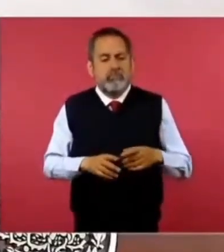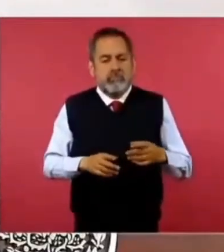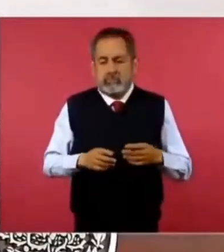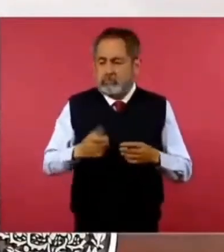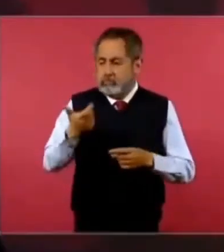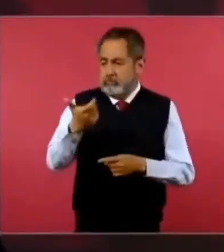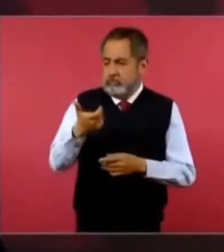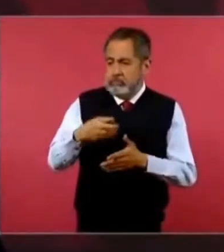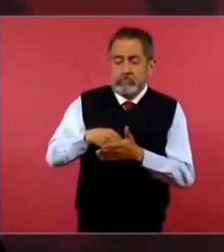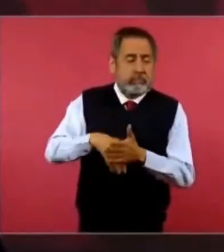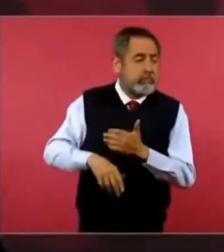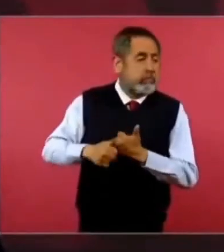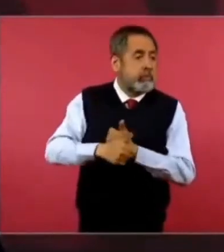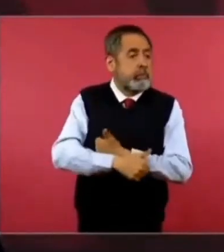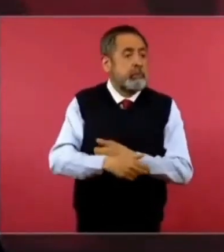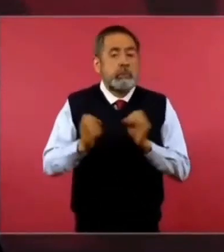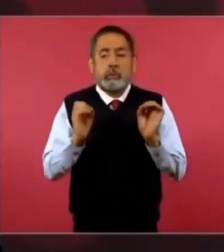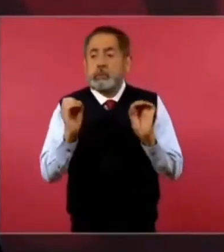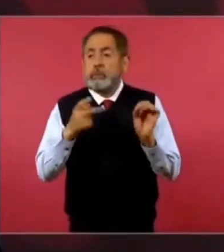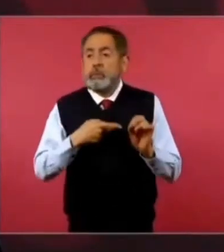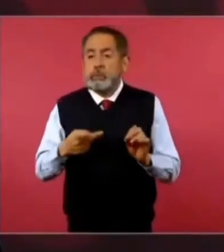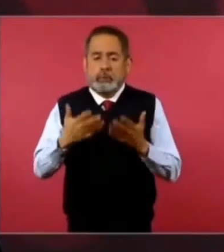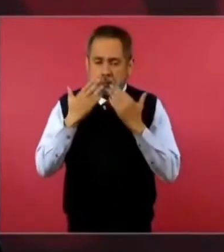el dinero.